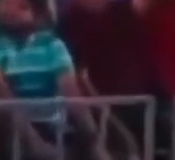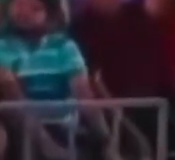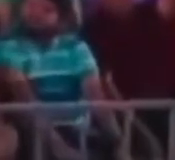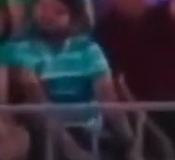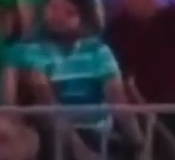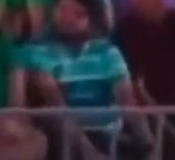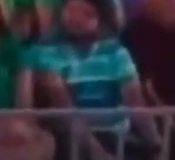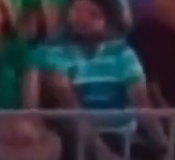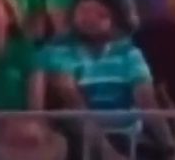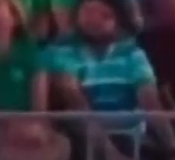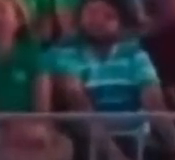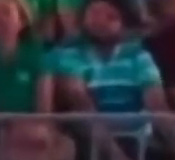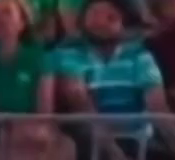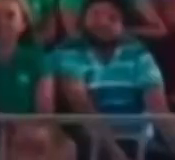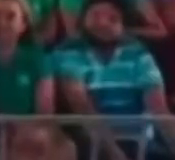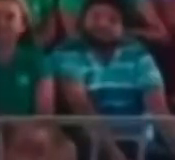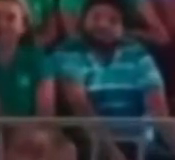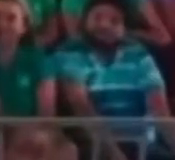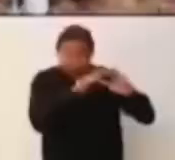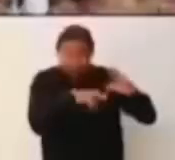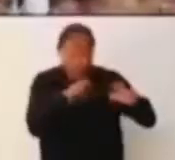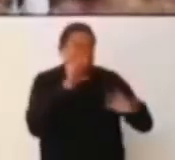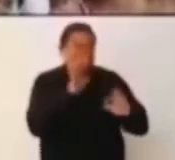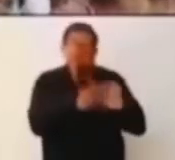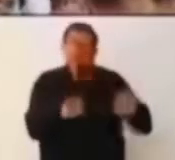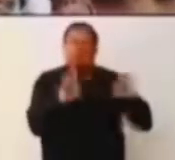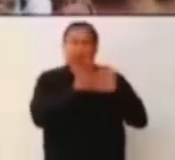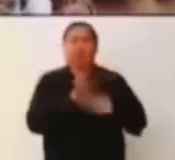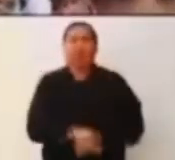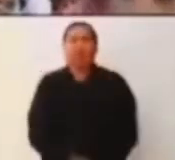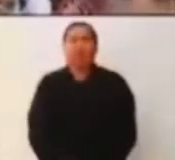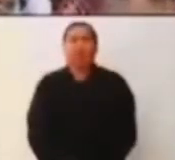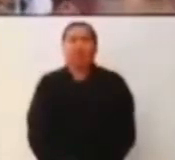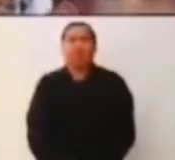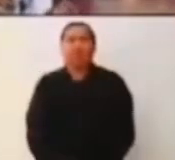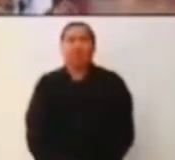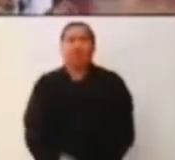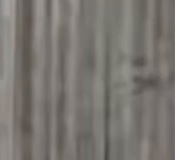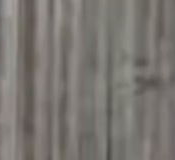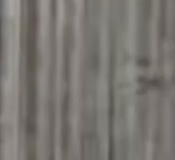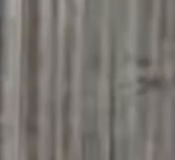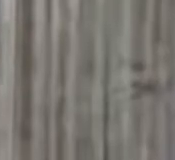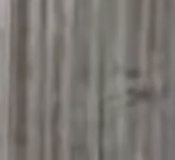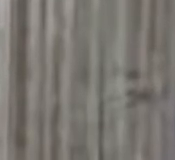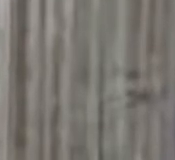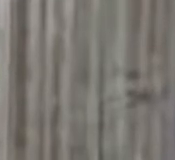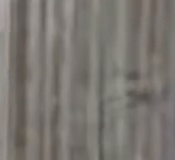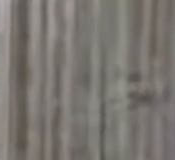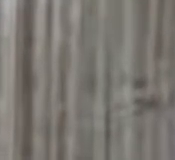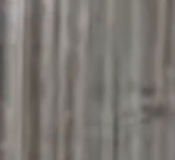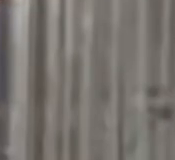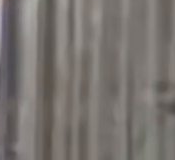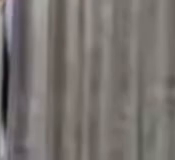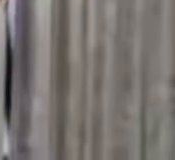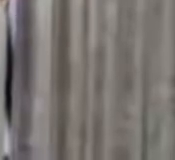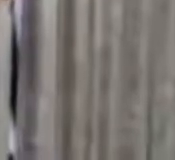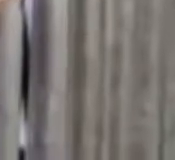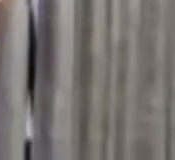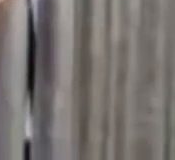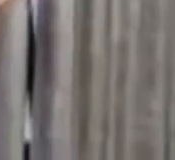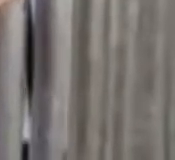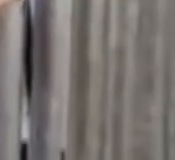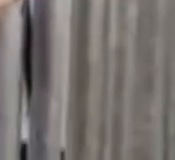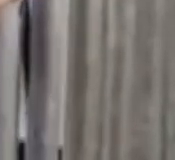gratuitos y vamos a aumentar el número de espacios para las y los jóvenes. Así lo dijo la candidata única de